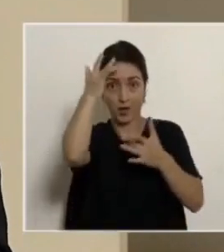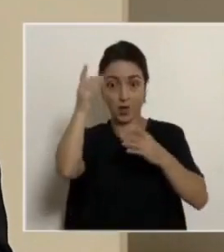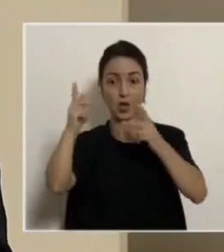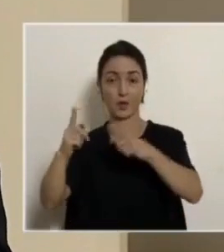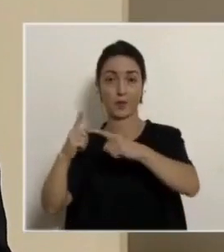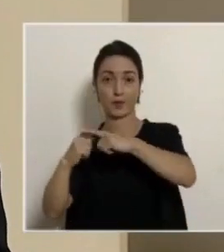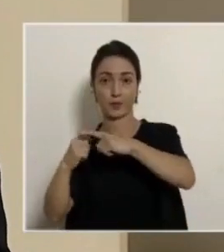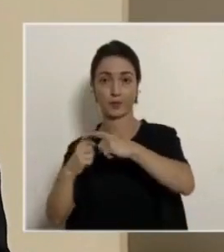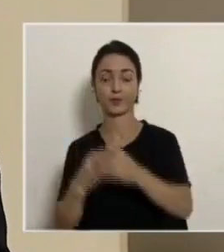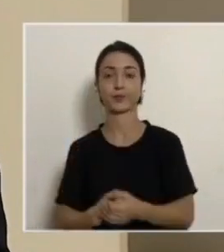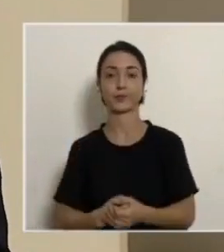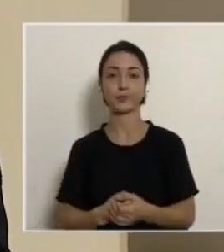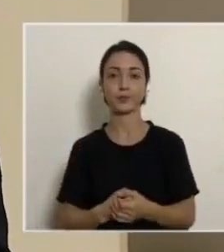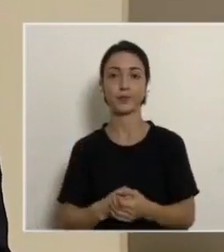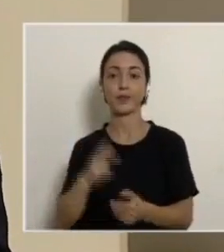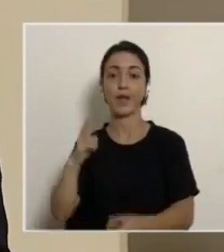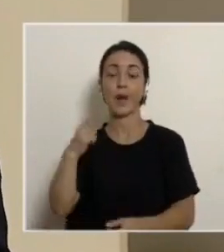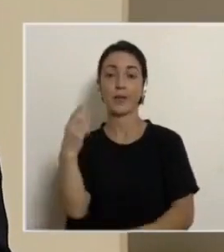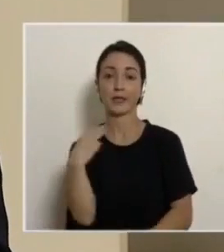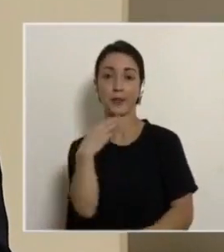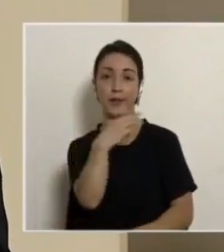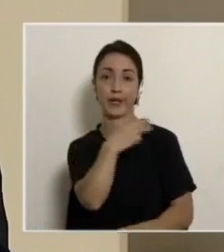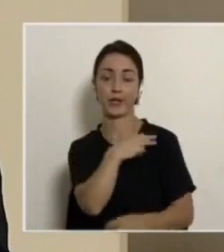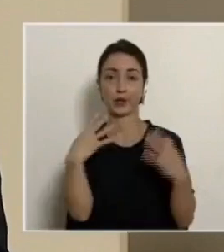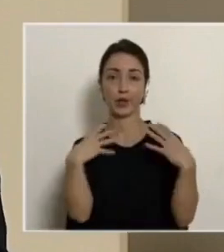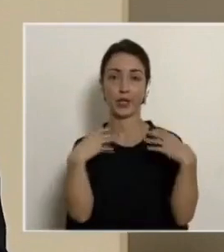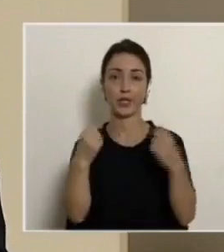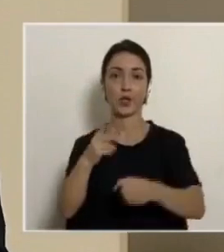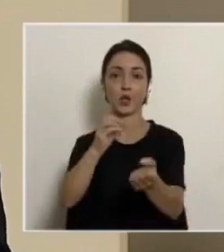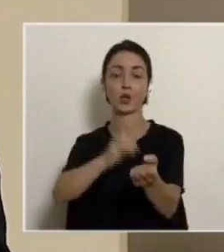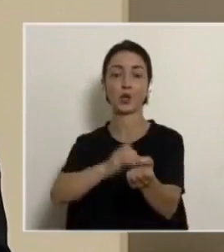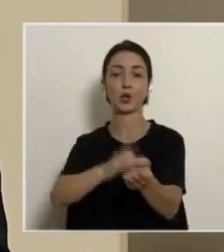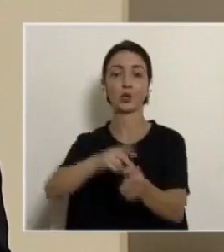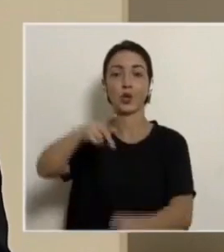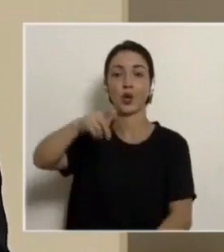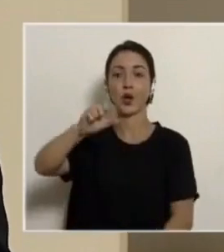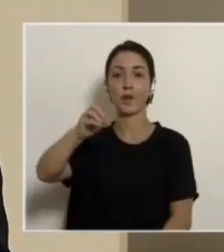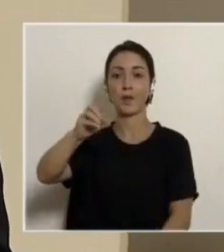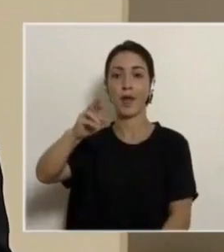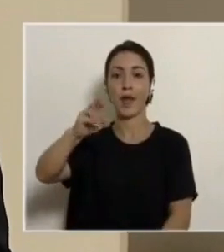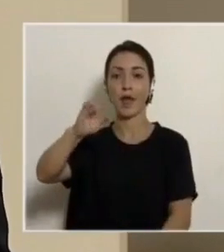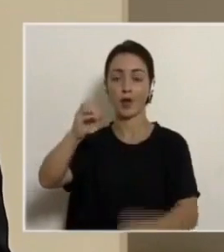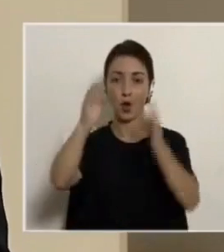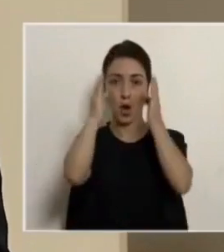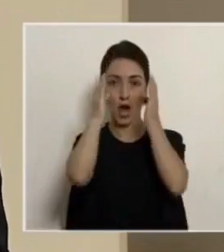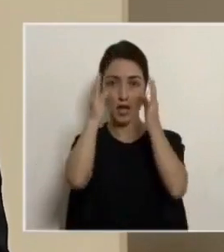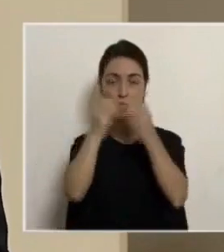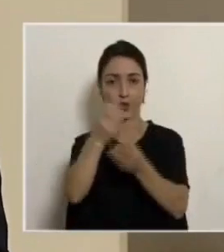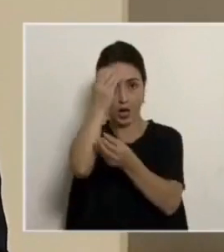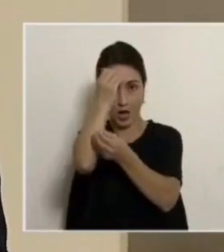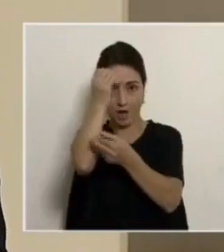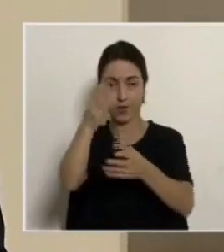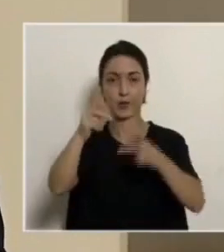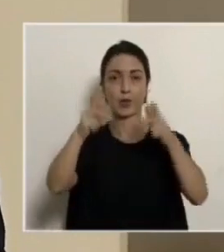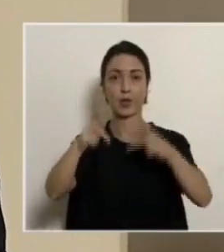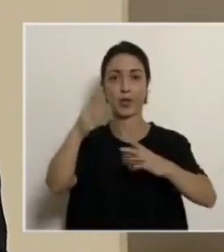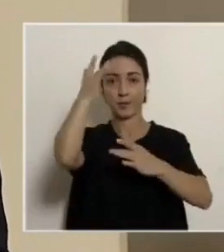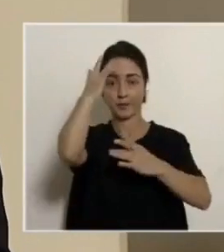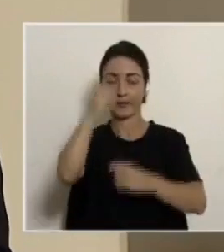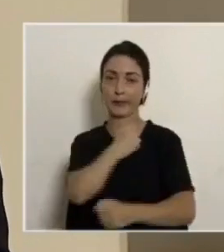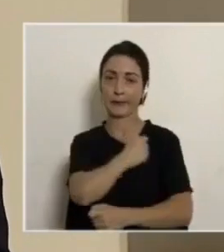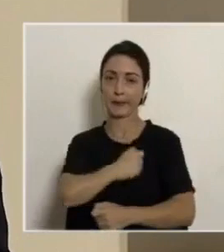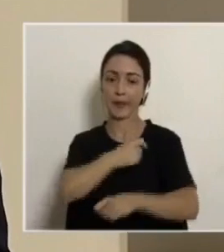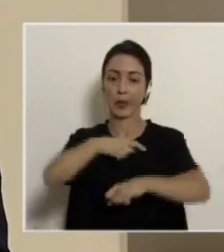que nos lo dará el viceministro de Salud, el doctor Pedro González. Así que observemos el reporte epidemiológico y